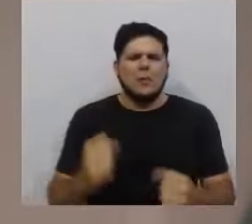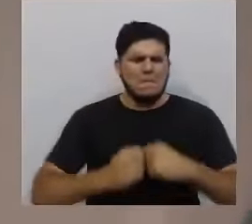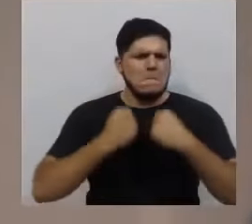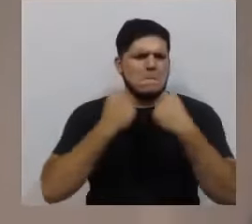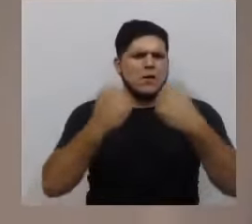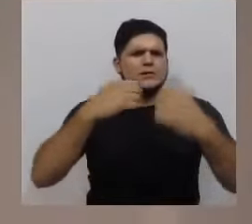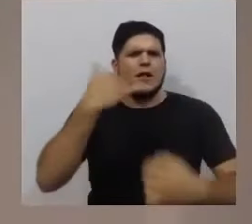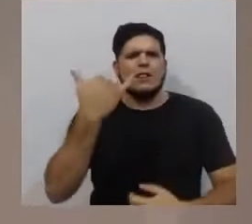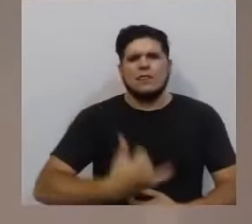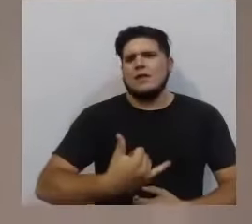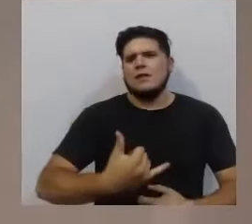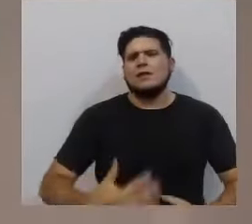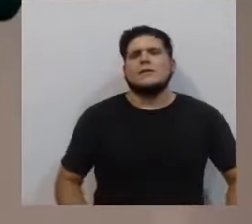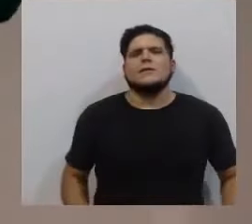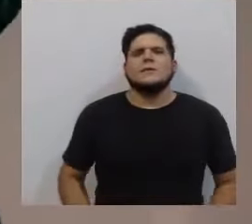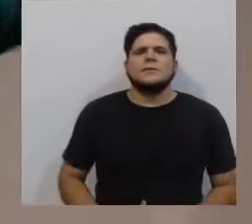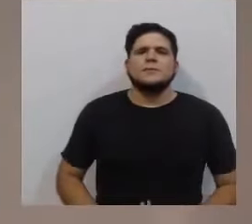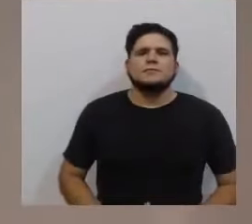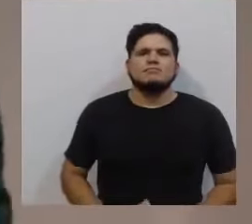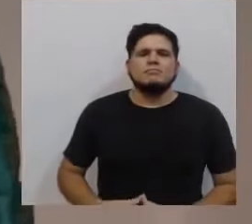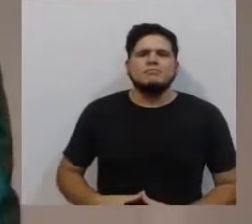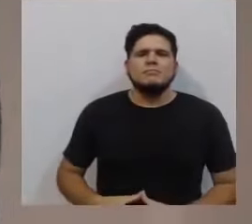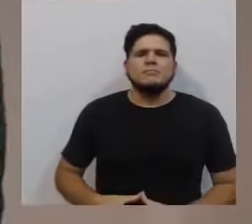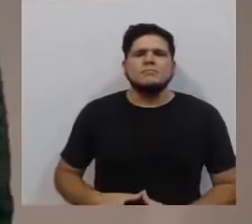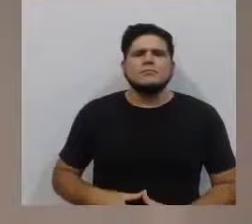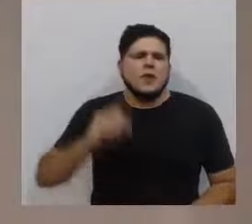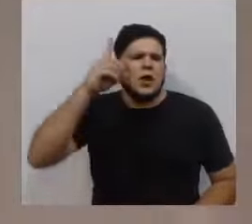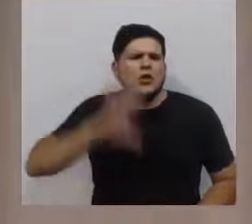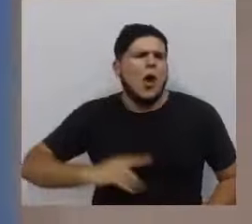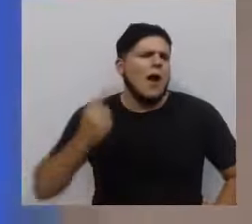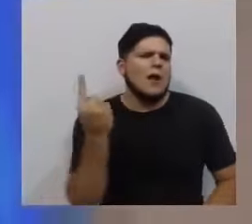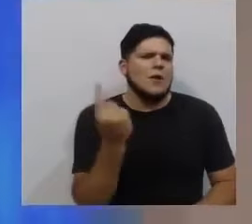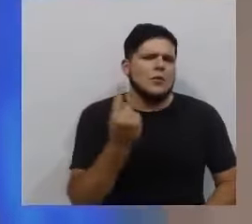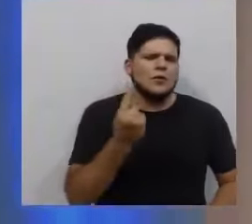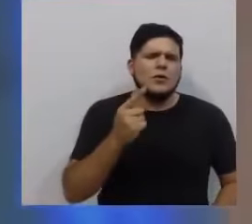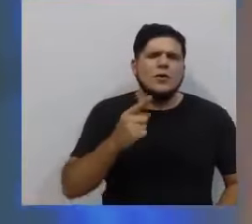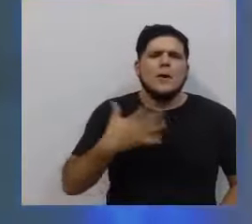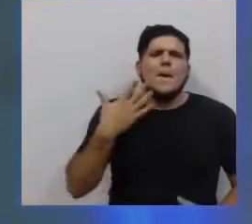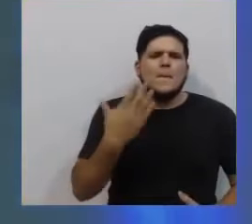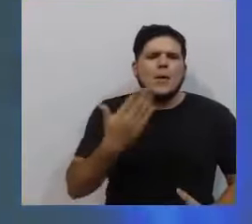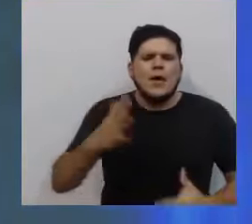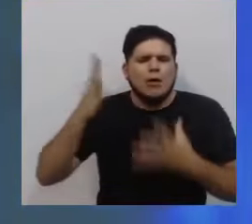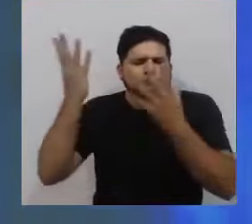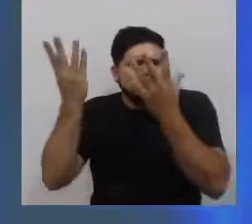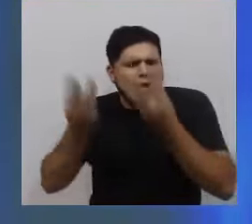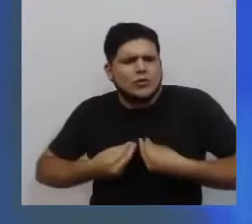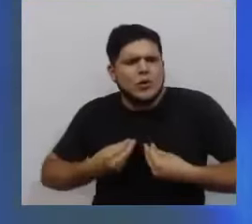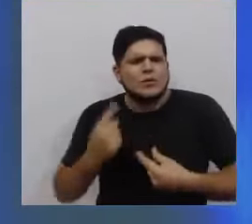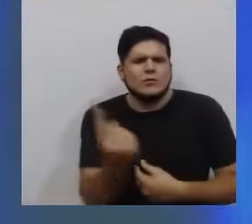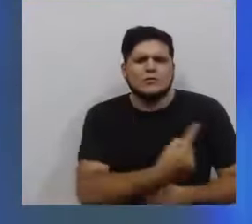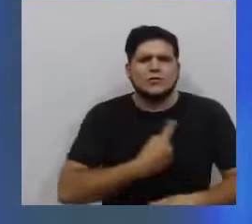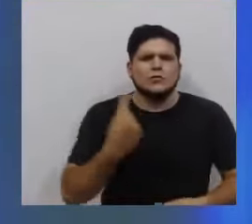posiciona en un nivel extraordinario es lo que hizo jeremías y ver que el poder de dios